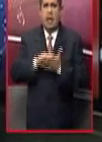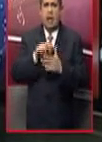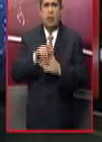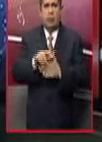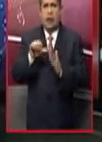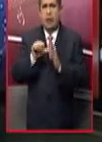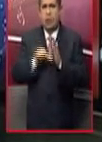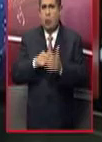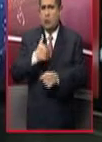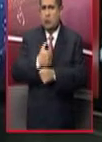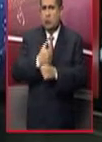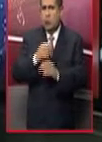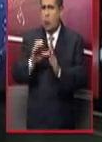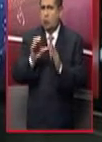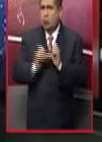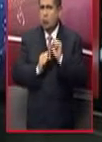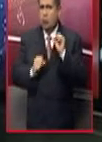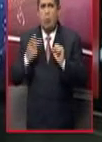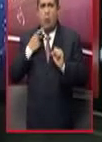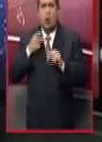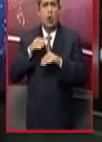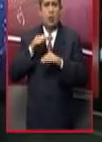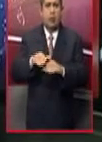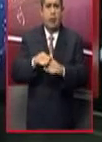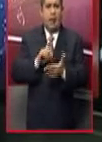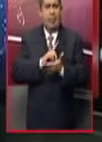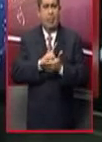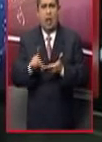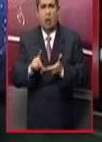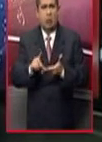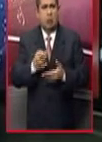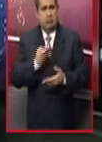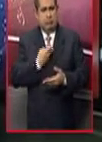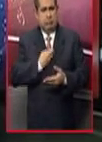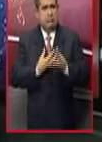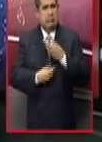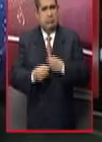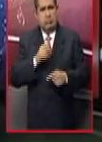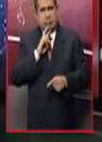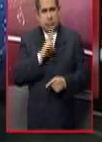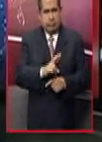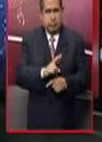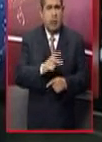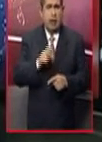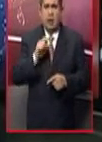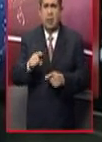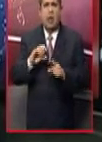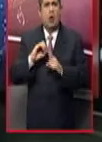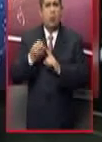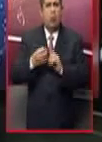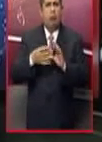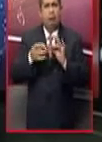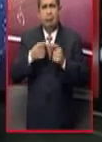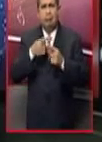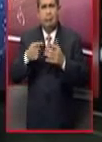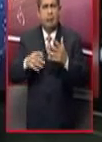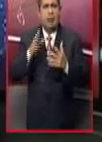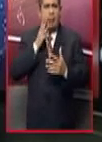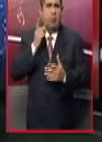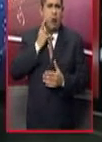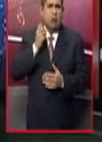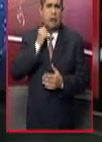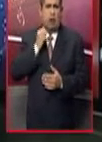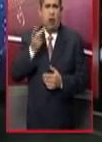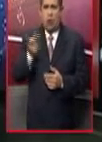artículo 6º de la Constitución Política en materia de derecho de réplica. Además, en sus respectivas sesiones ordinarias, tanto la Cámara de Diputados como el